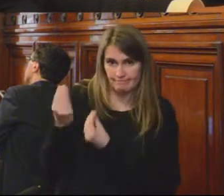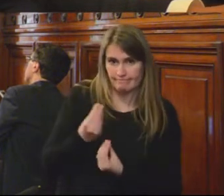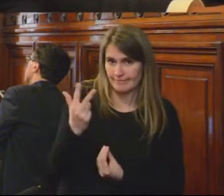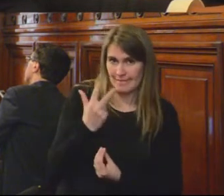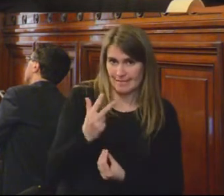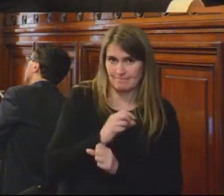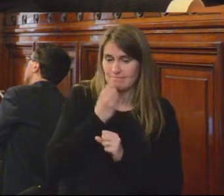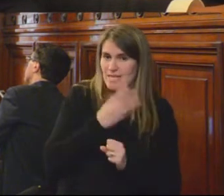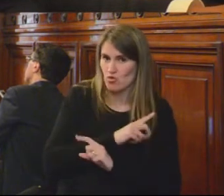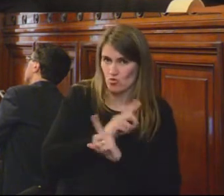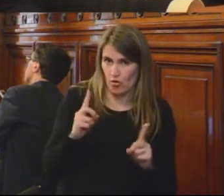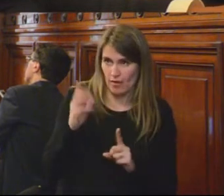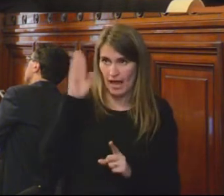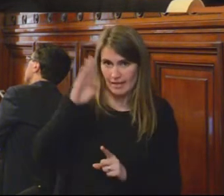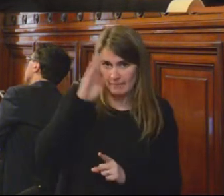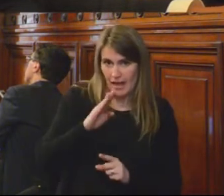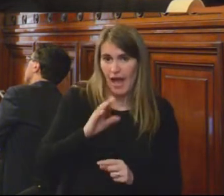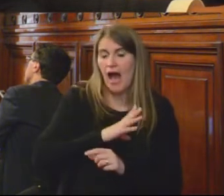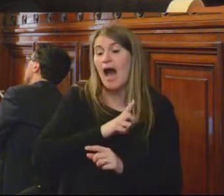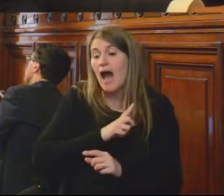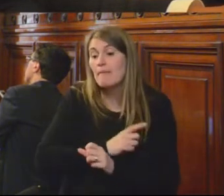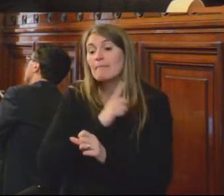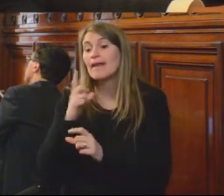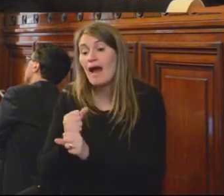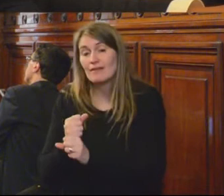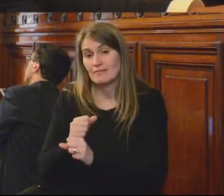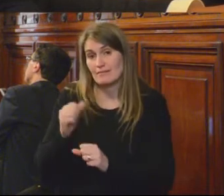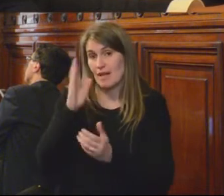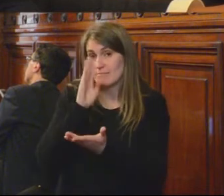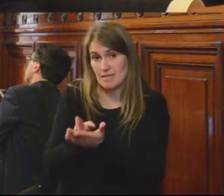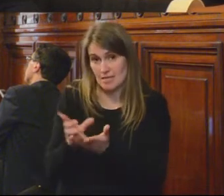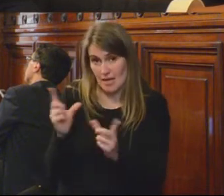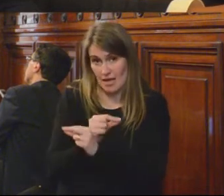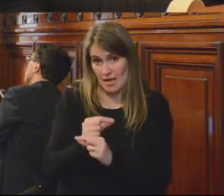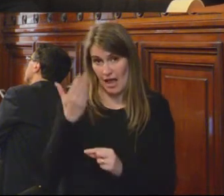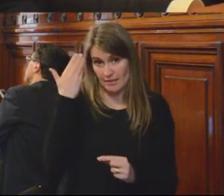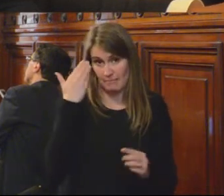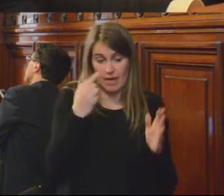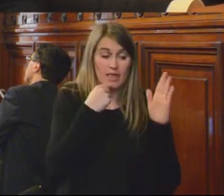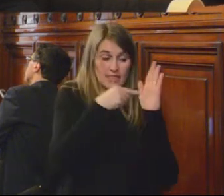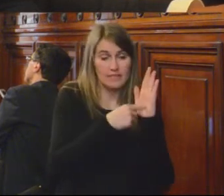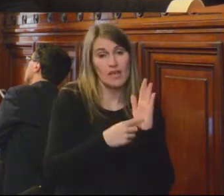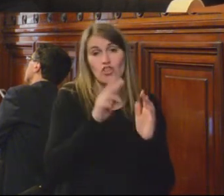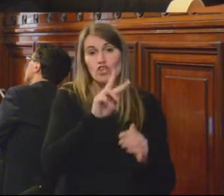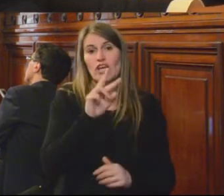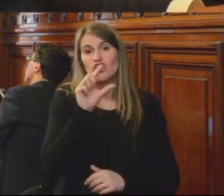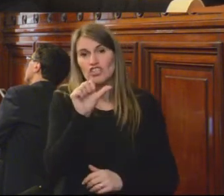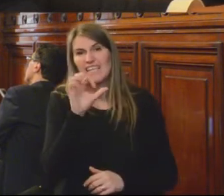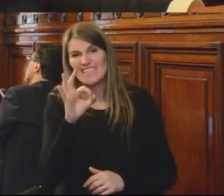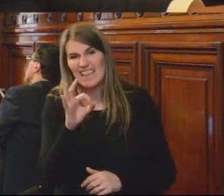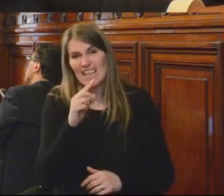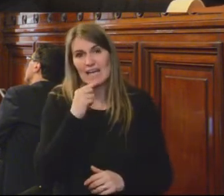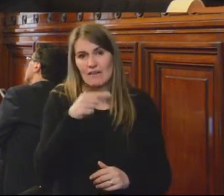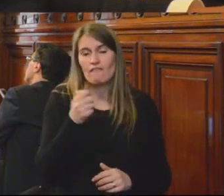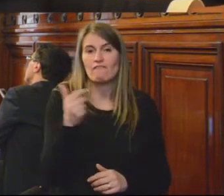Asamblea hasta la culminación del proceso, como quedó establecido en la dispositiva tercera de la sentencia 260 de la Sala Electoral del Tribunal, de